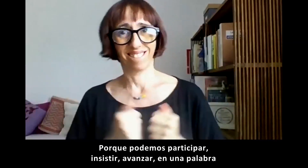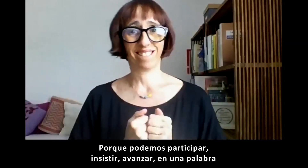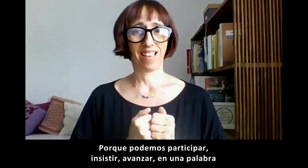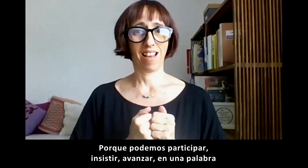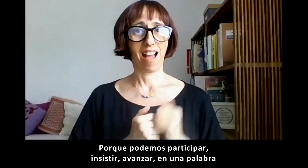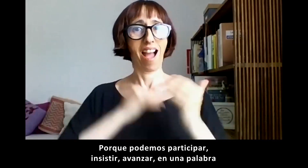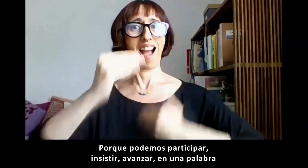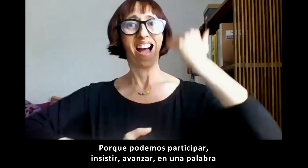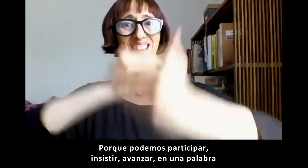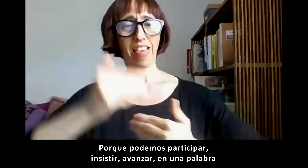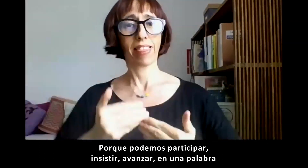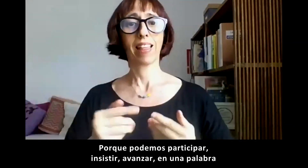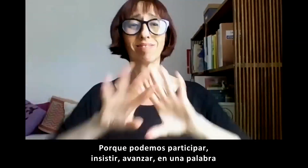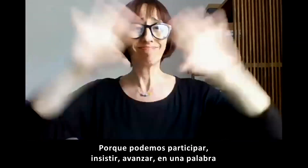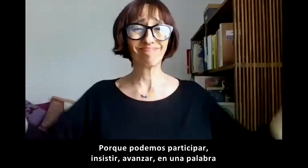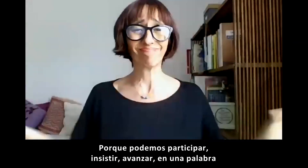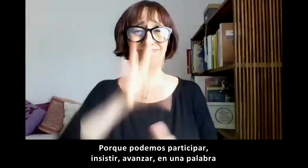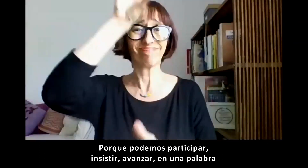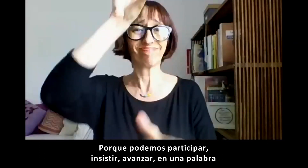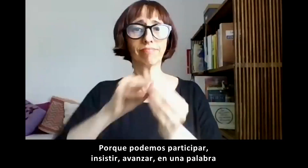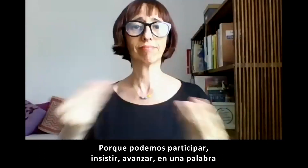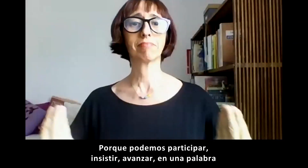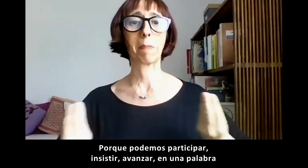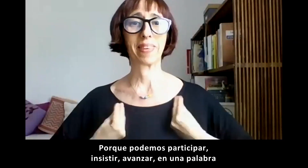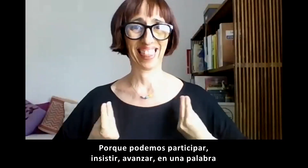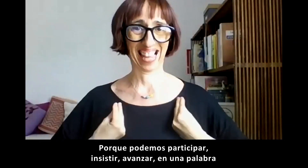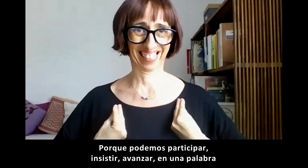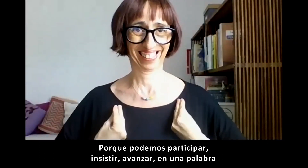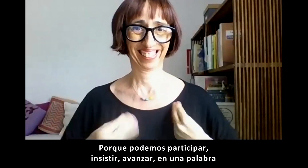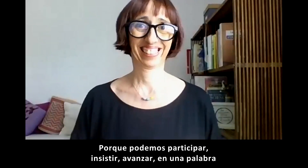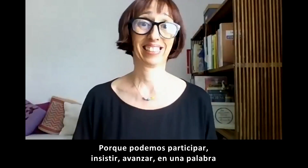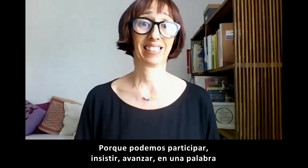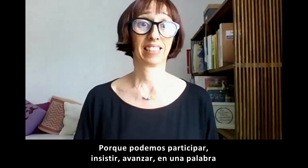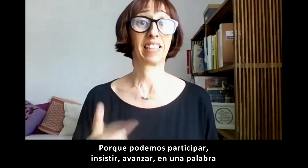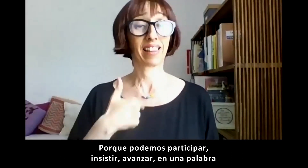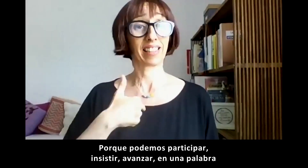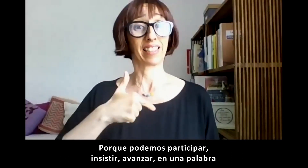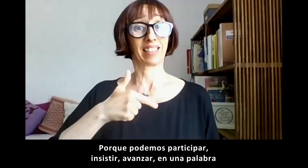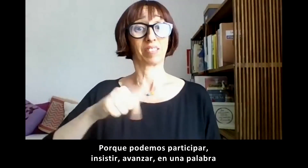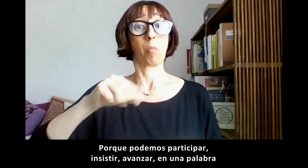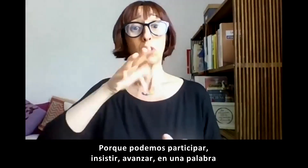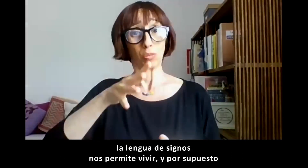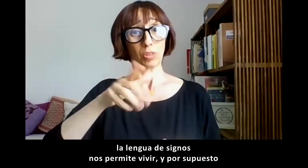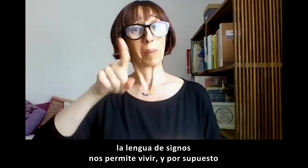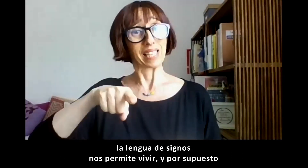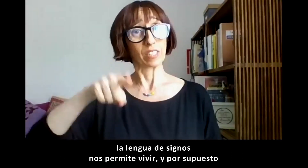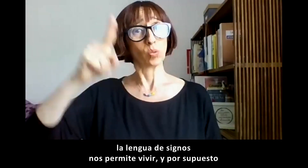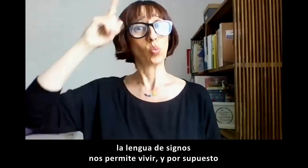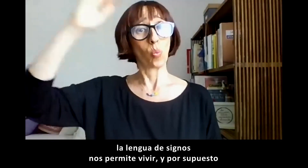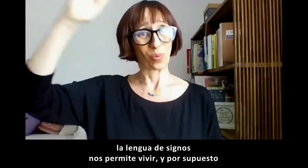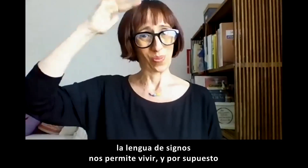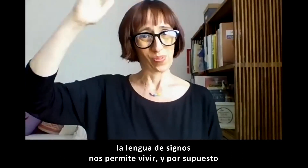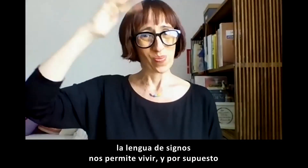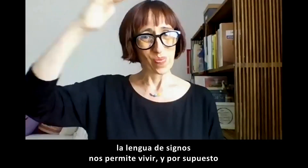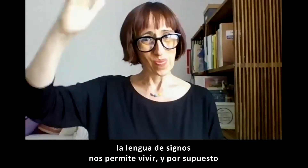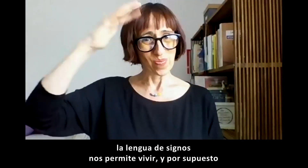porque podemos participar, insistir, avanzar en una palabra. La lengua de signos nos permite